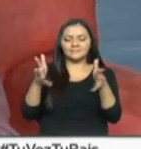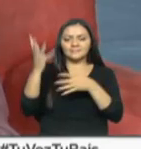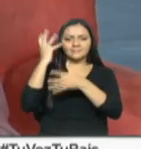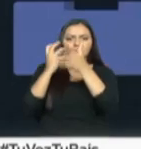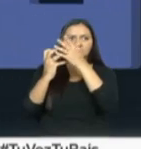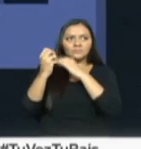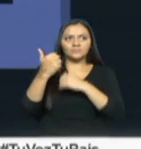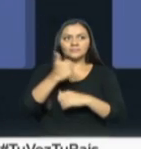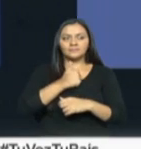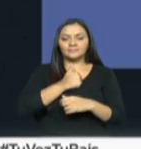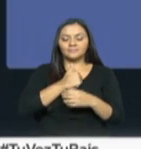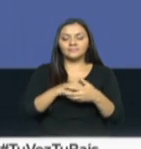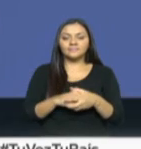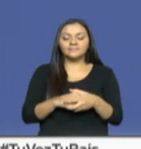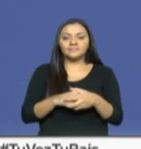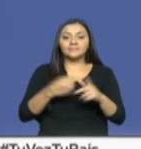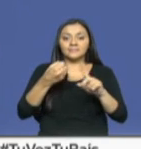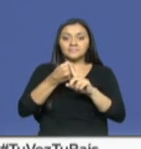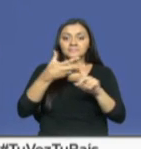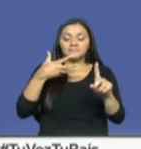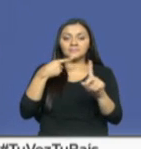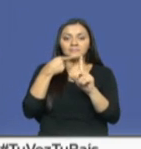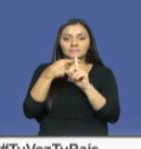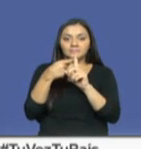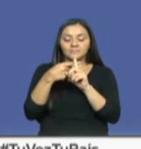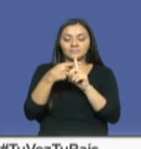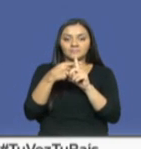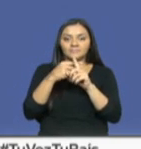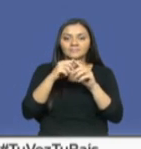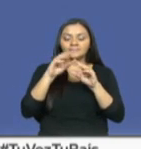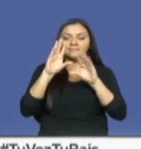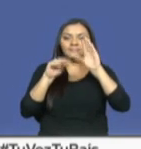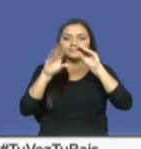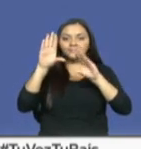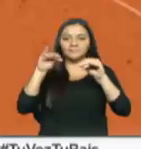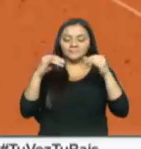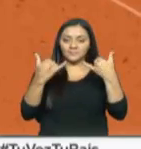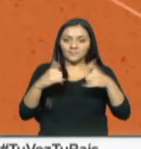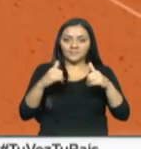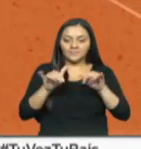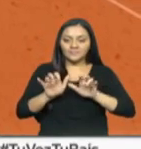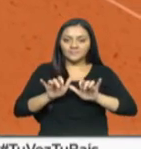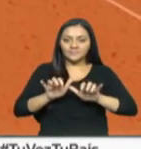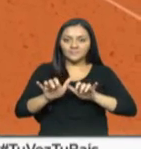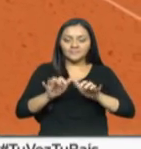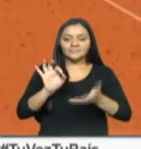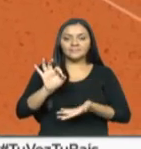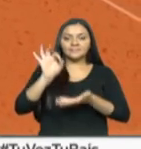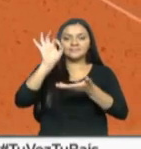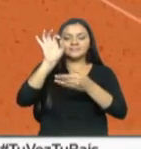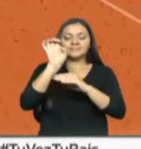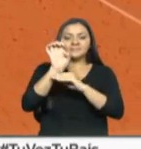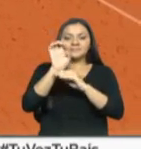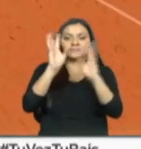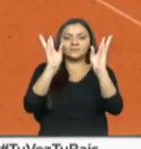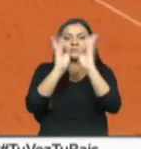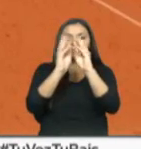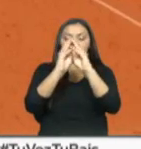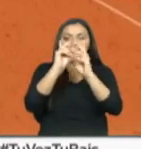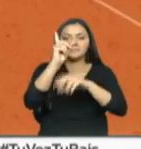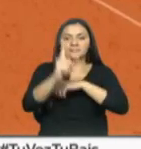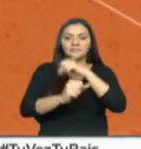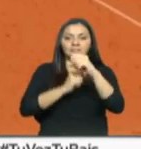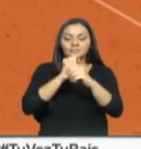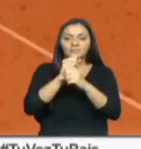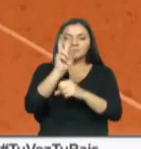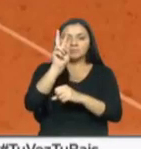tenemos en nuestro país, ¿no? Por el impacto de la serie animada, ha sido seleccionada para representar al Ecuador en la conferencia anual